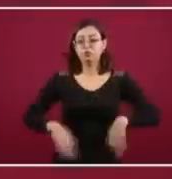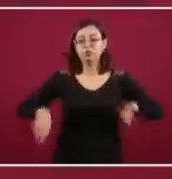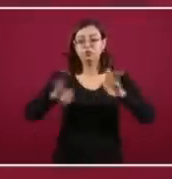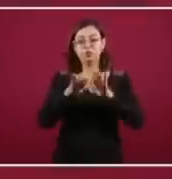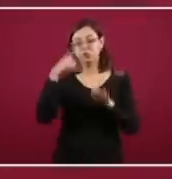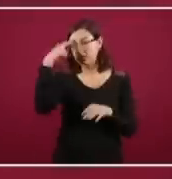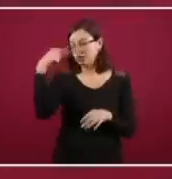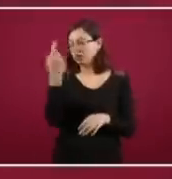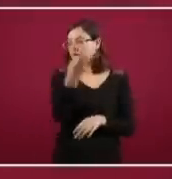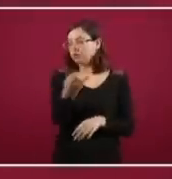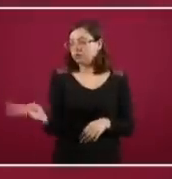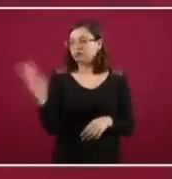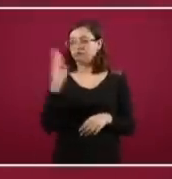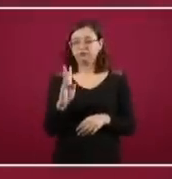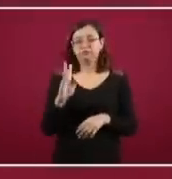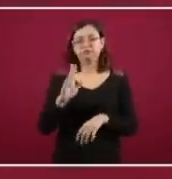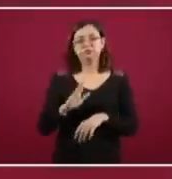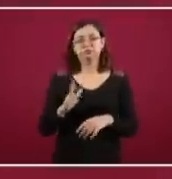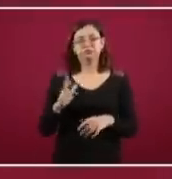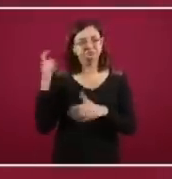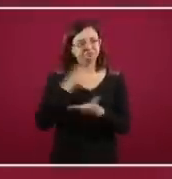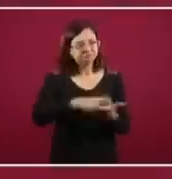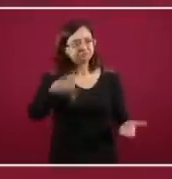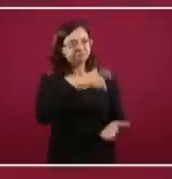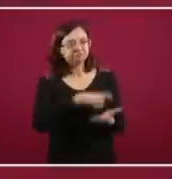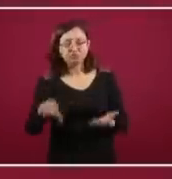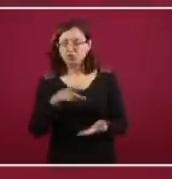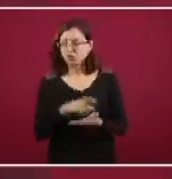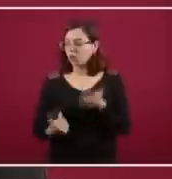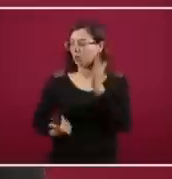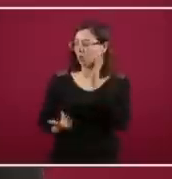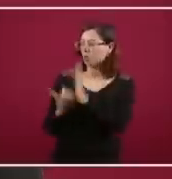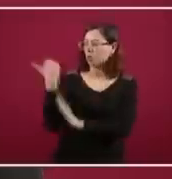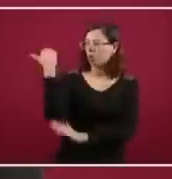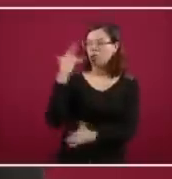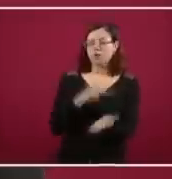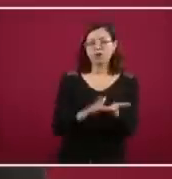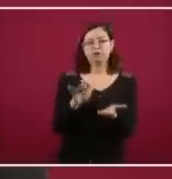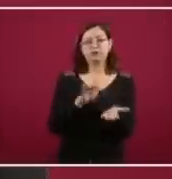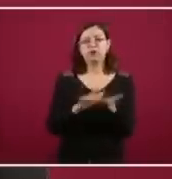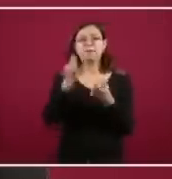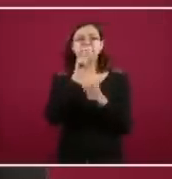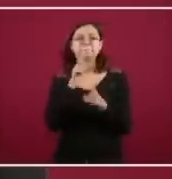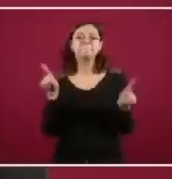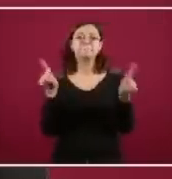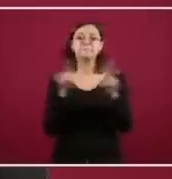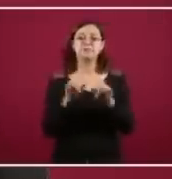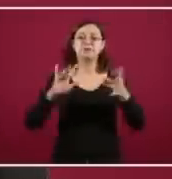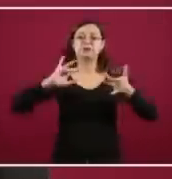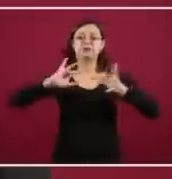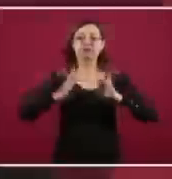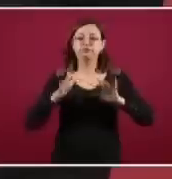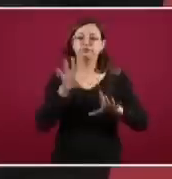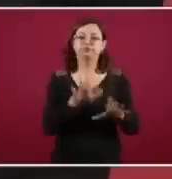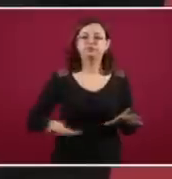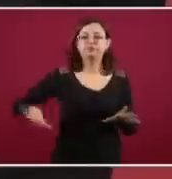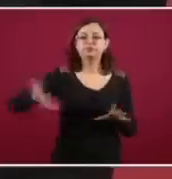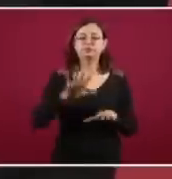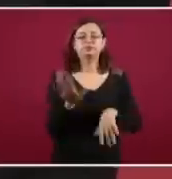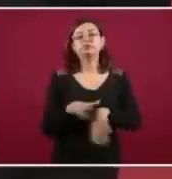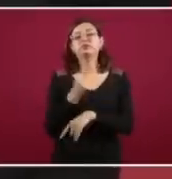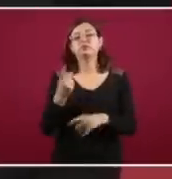contribuyó a que las expectativas se superaran, al igual que el uso de las redes sociales, pues un gran número